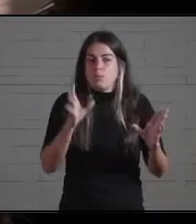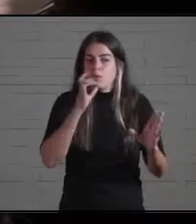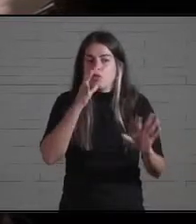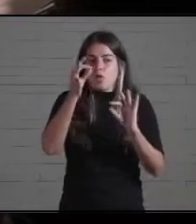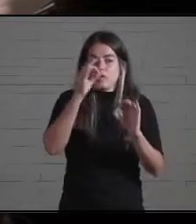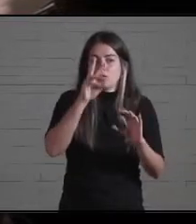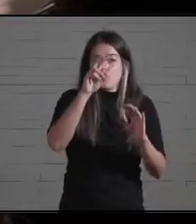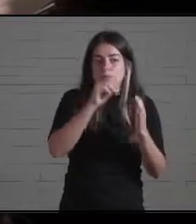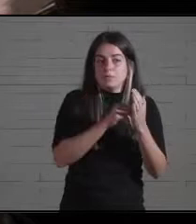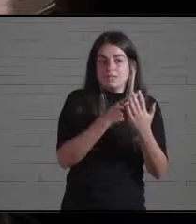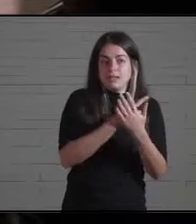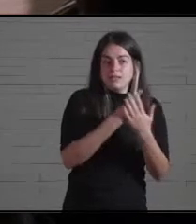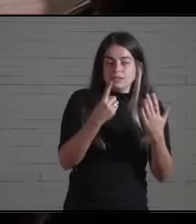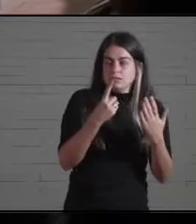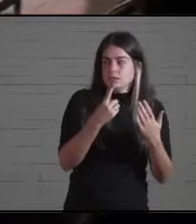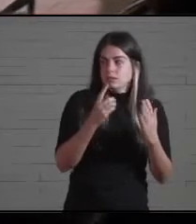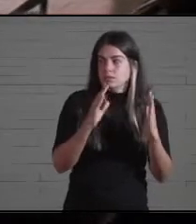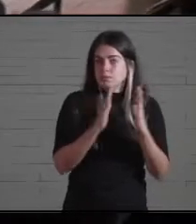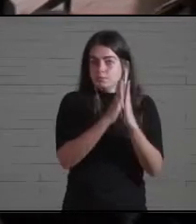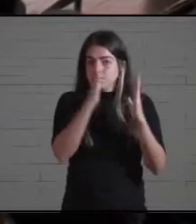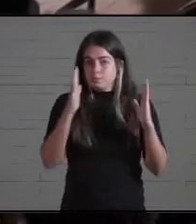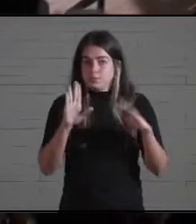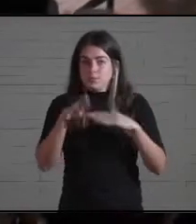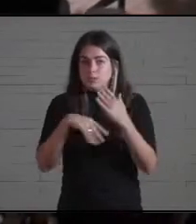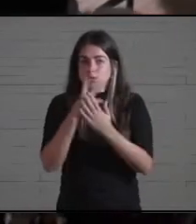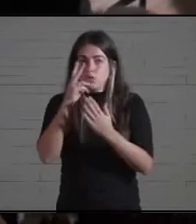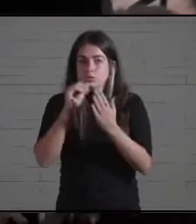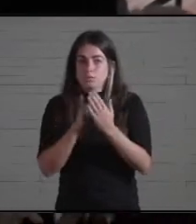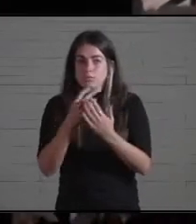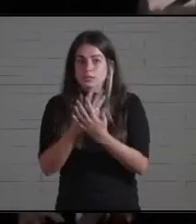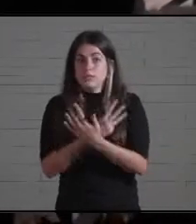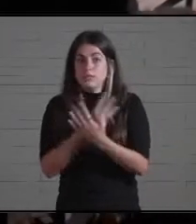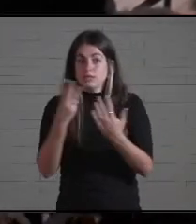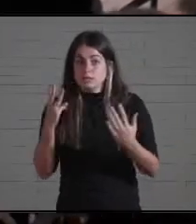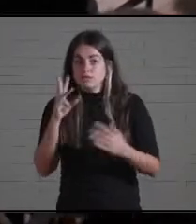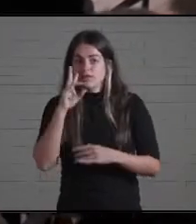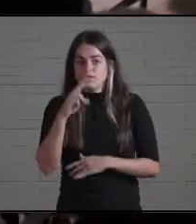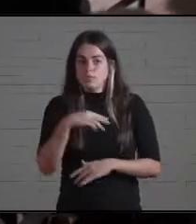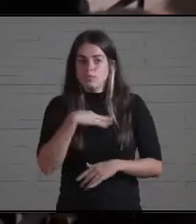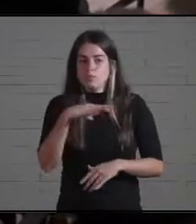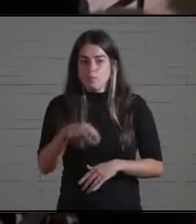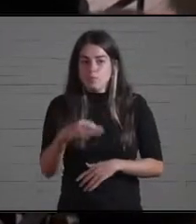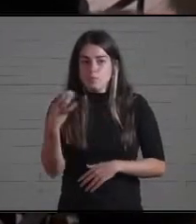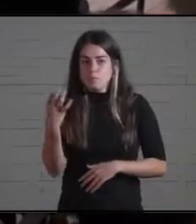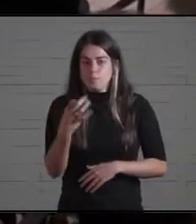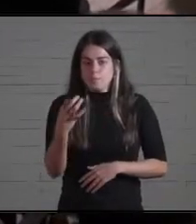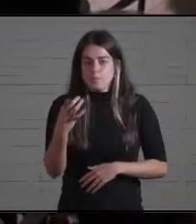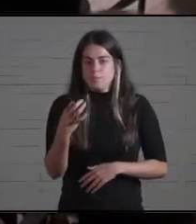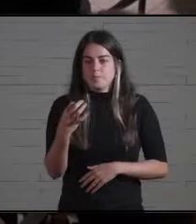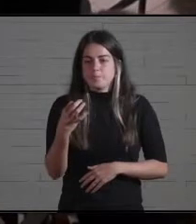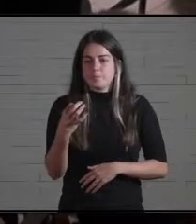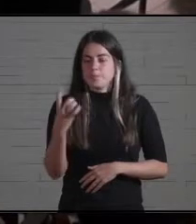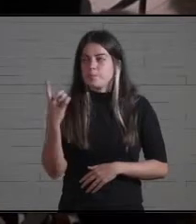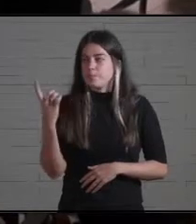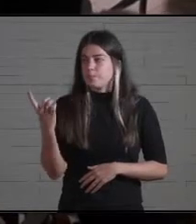el 2016 y el 2018 y podemos ver aquí que bueno, han